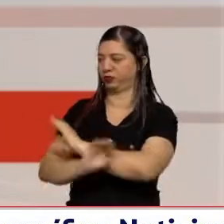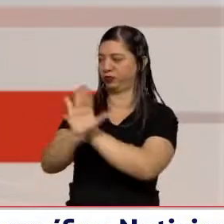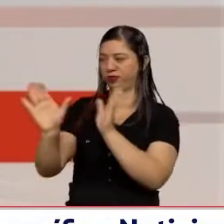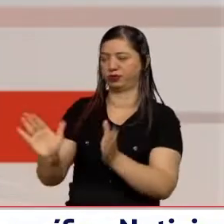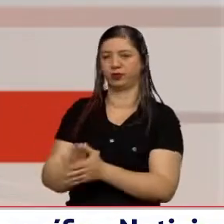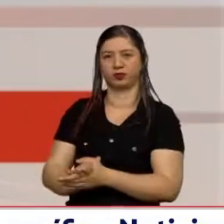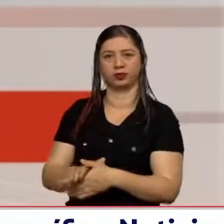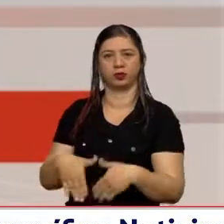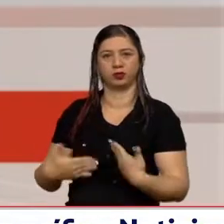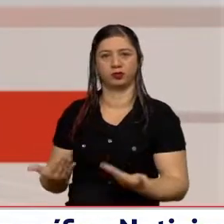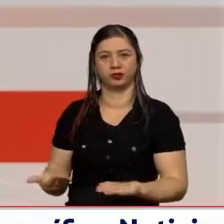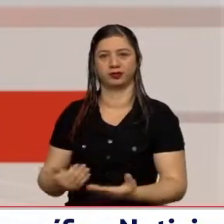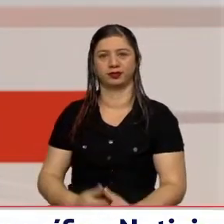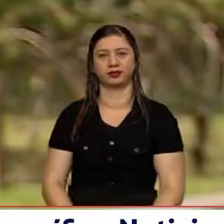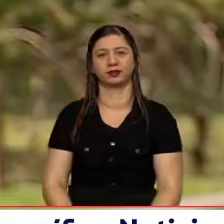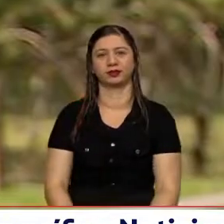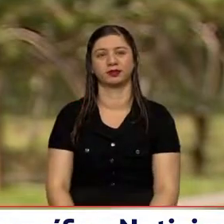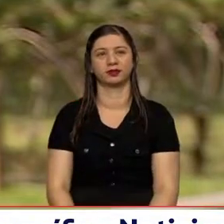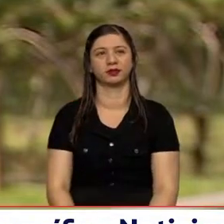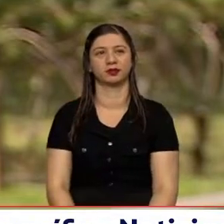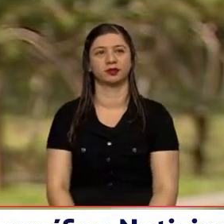¿Cómo amanece hoy?